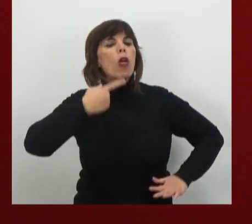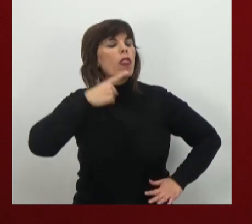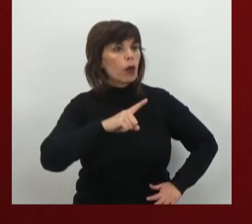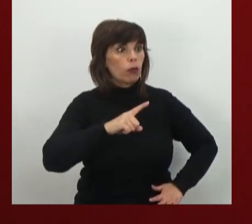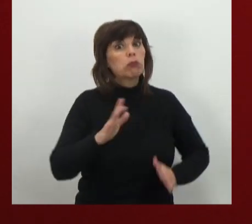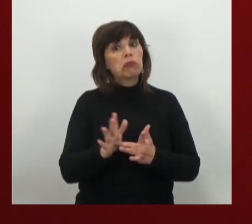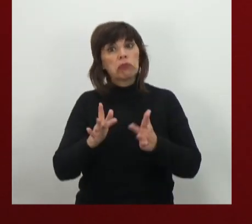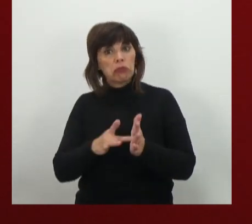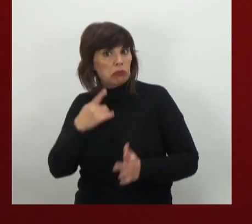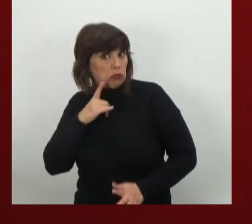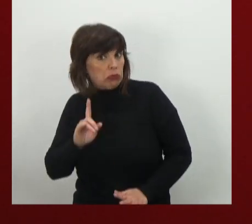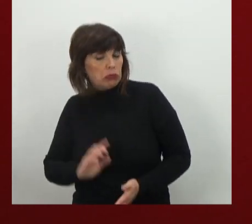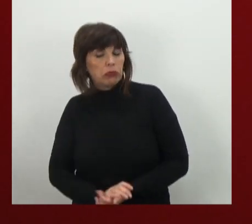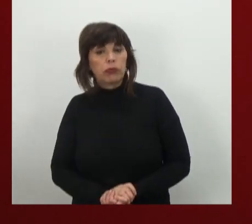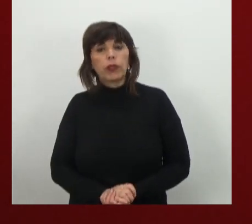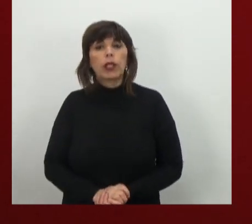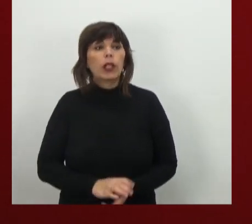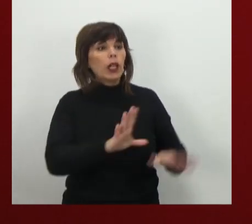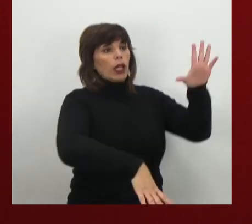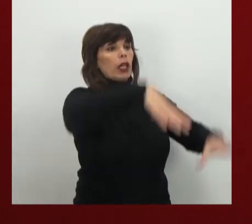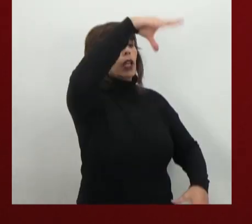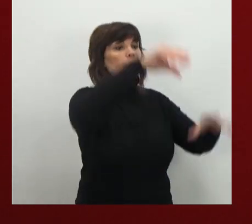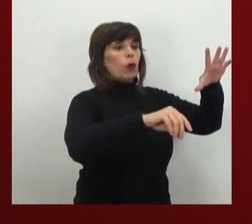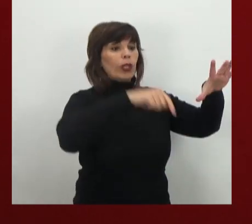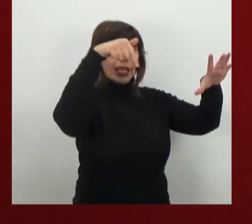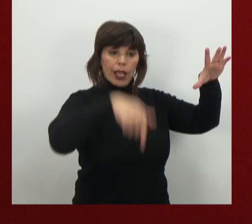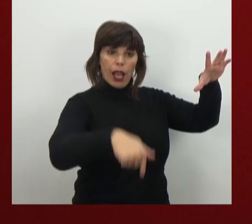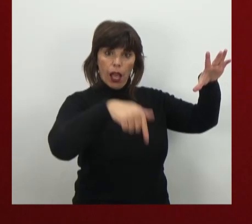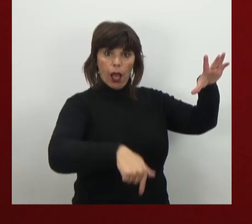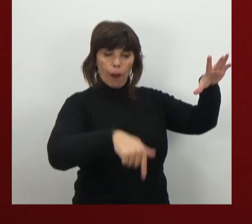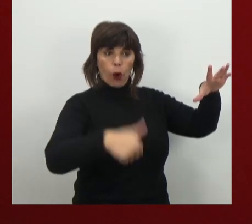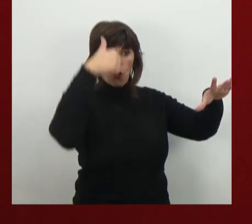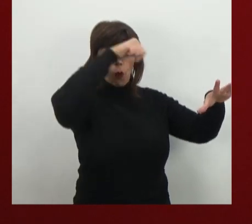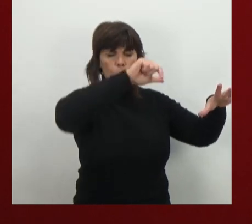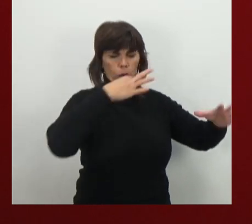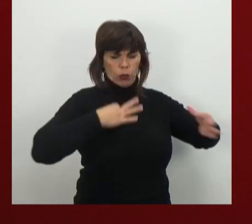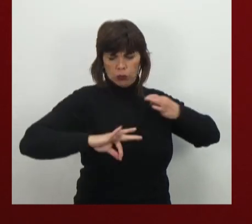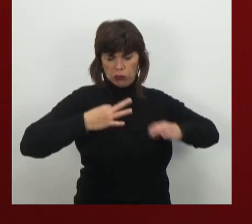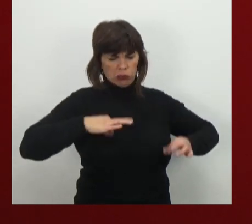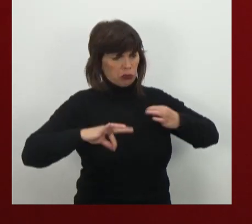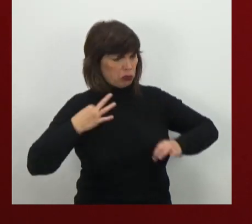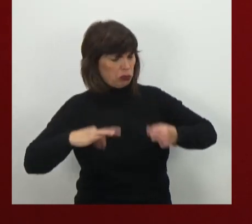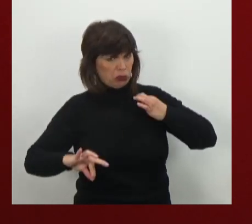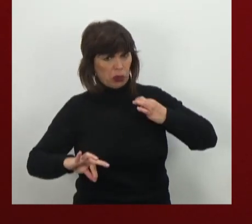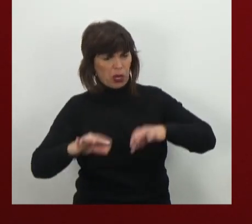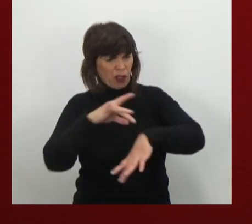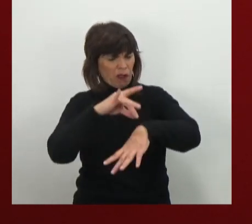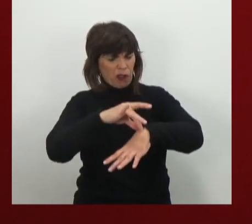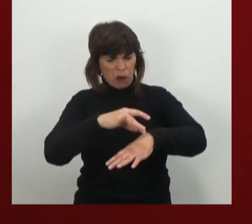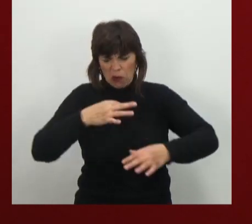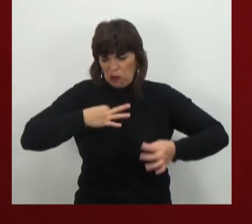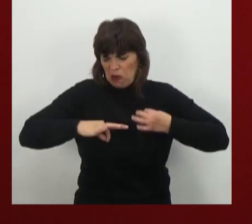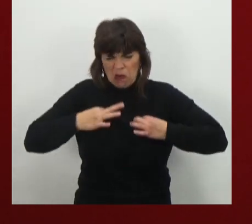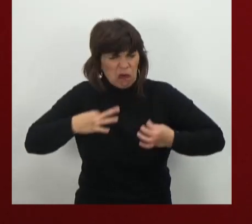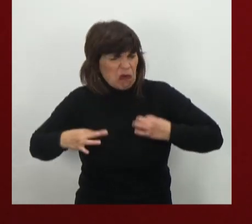Abajo, en el monte, había un hombre leproso que, según Lucas 5,